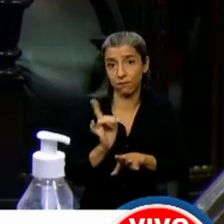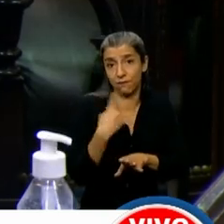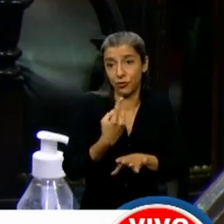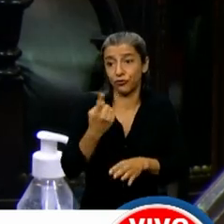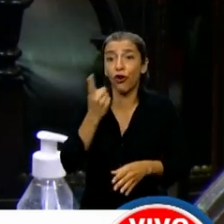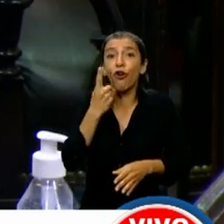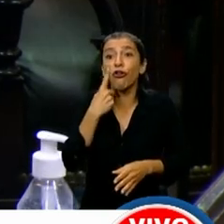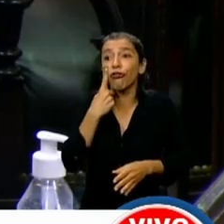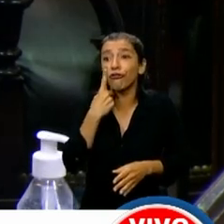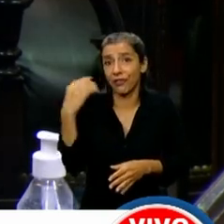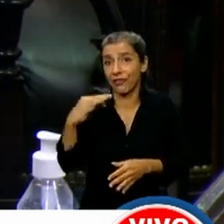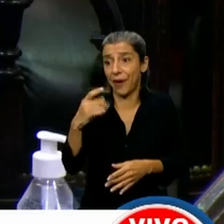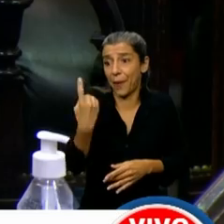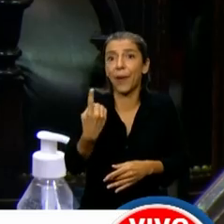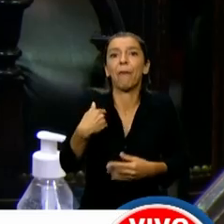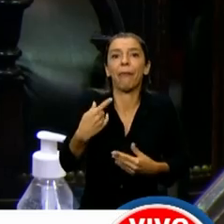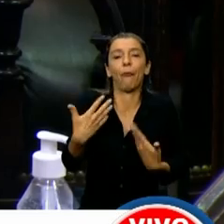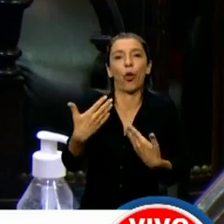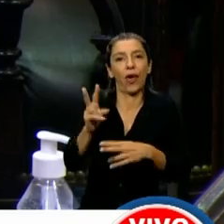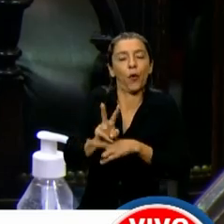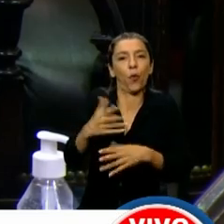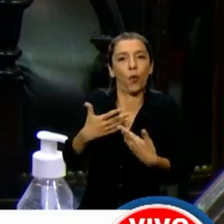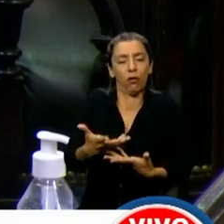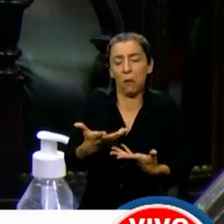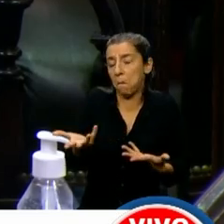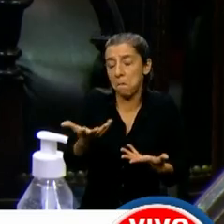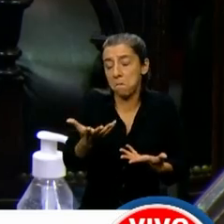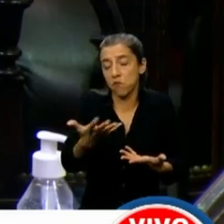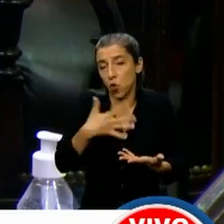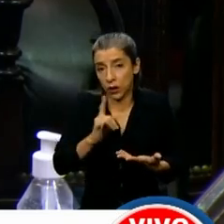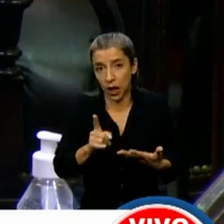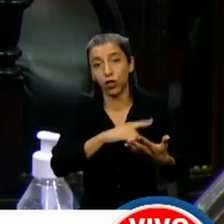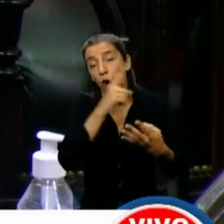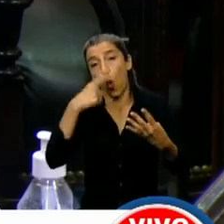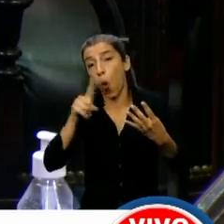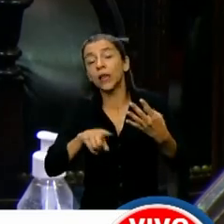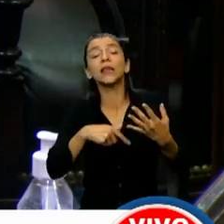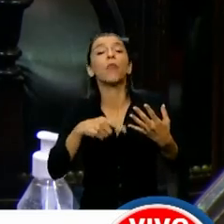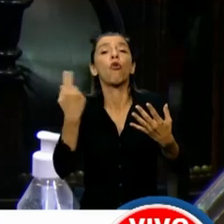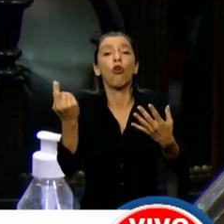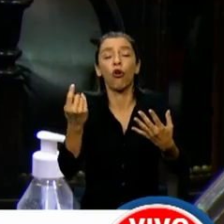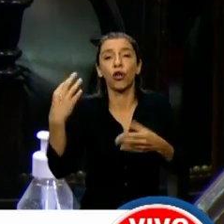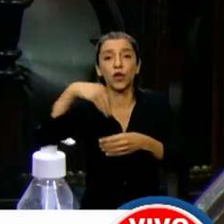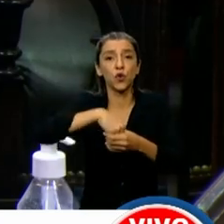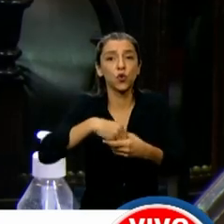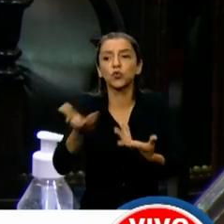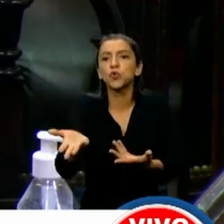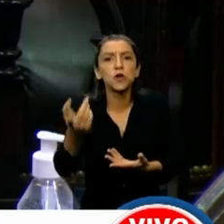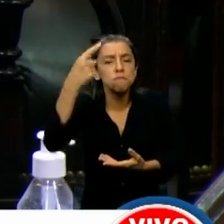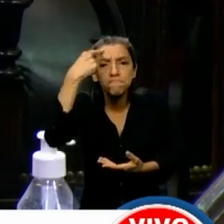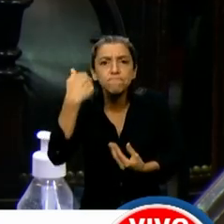inclusión no sé qué entienden ellos por inclusión para mí tiene que ver con participar de los circuitos de producción de consumo